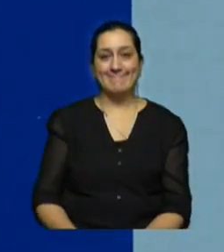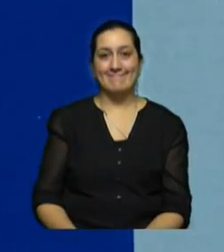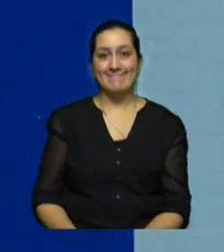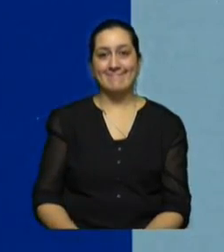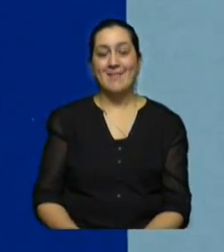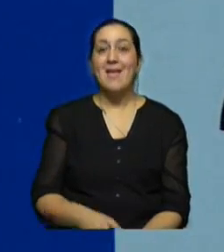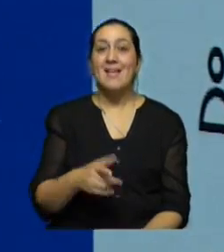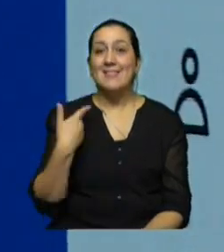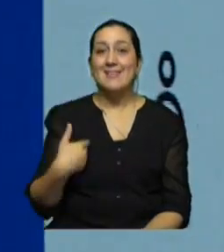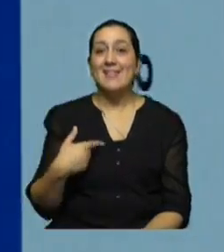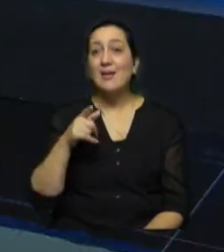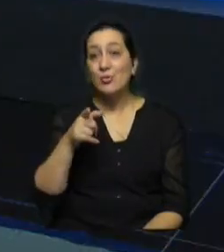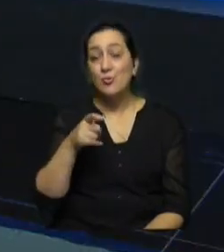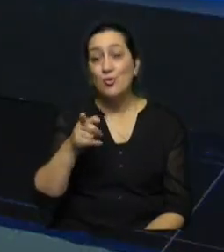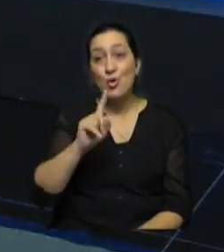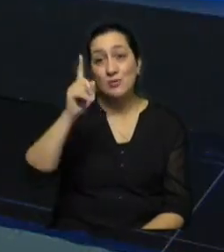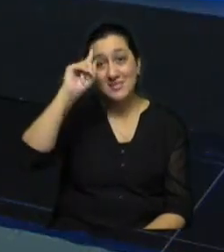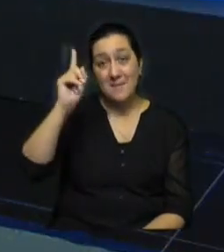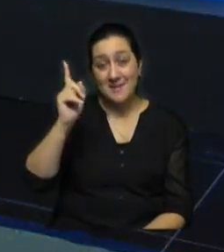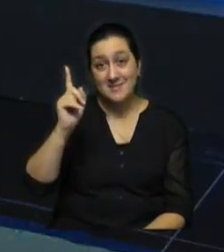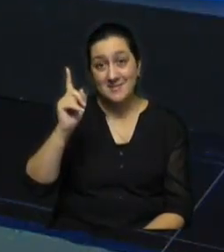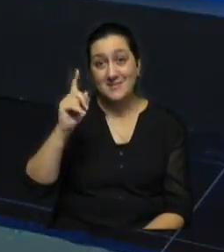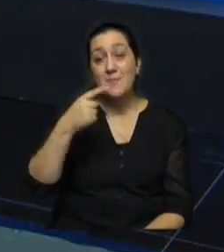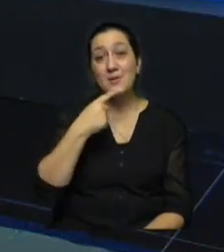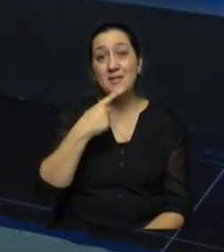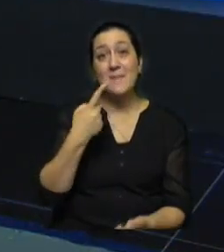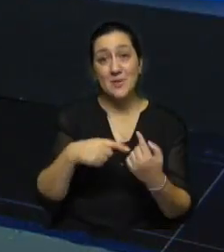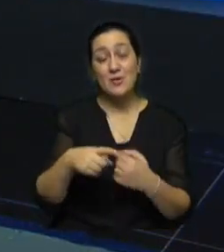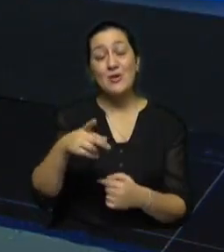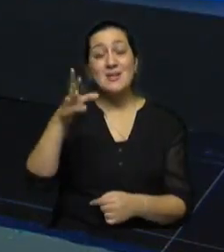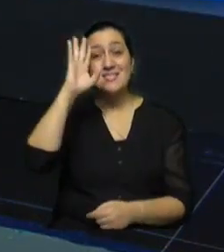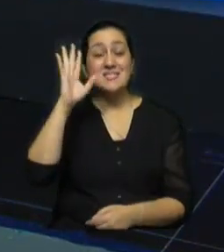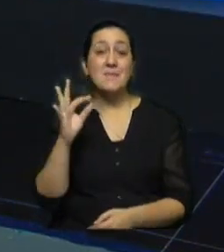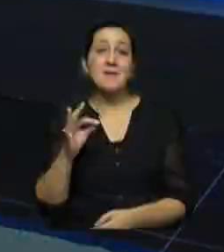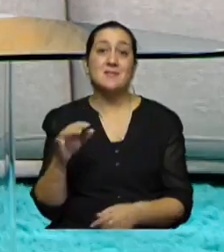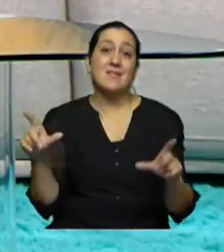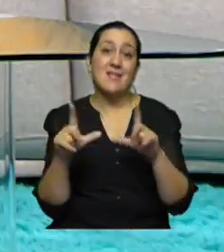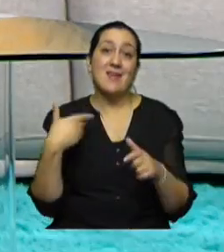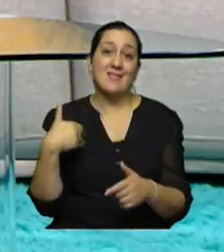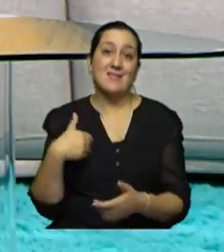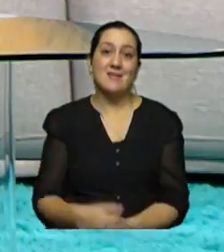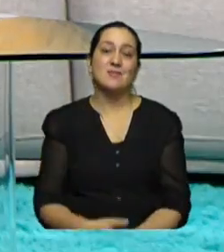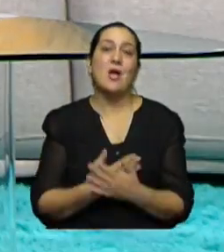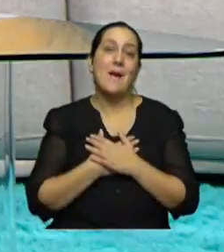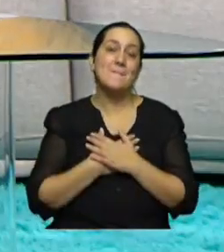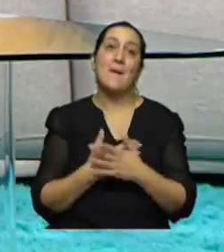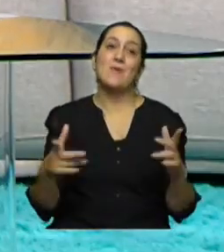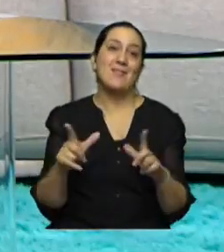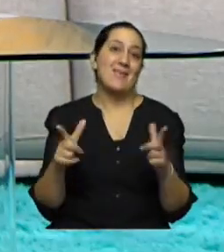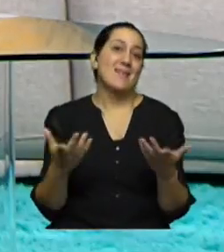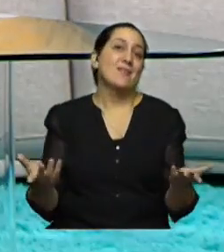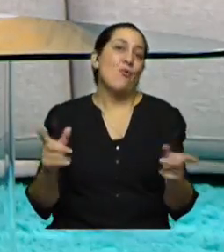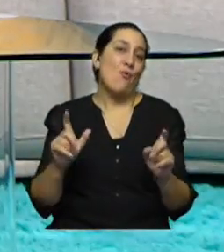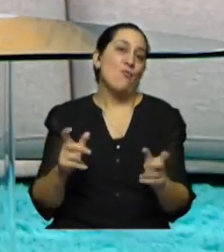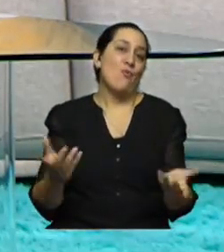si sepas de Tinelli. Y sí. ¡Penades! Sí. No, pero Penadez lo conoces. Amamos la tele. Yo también. Trabajamos en la tele.